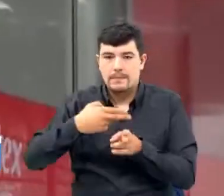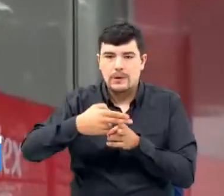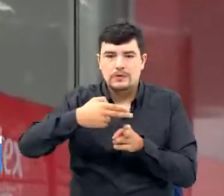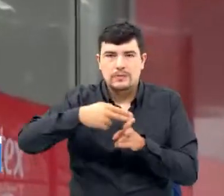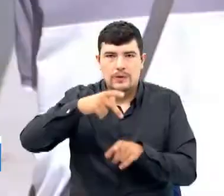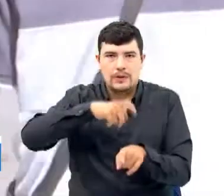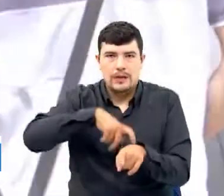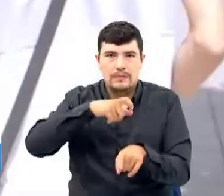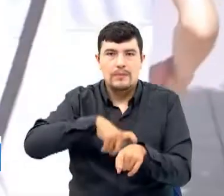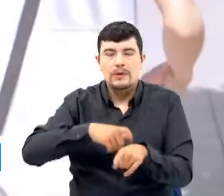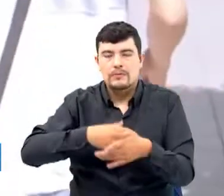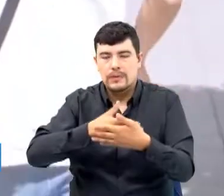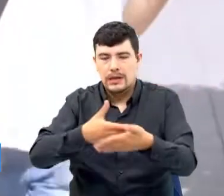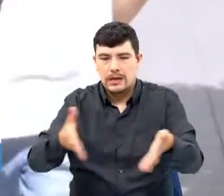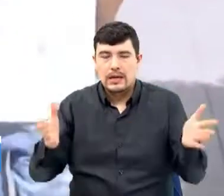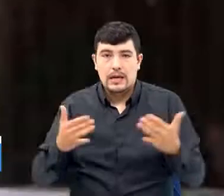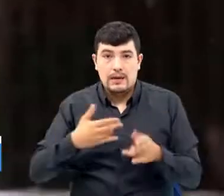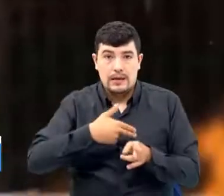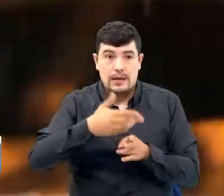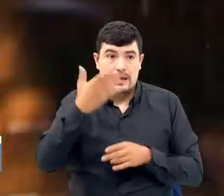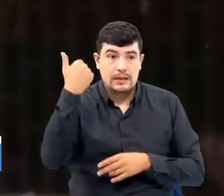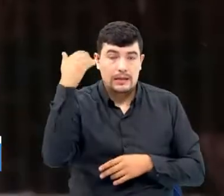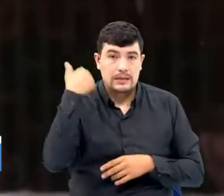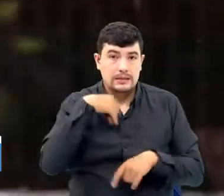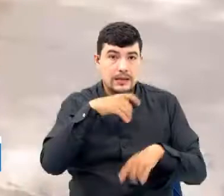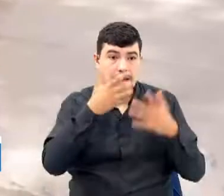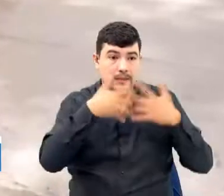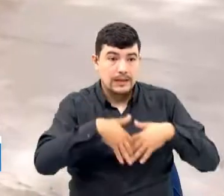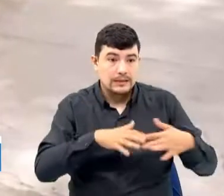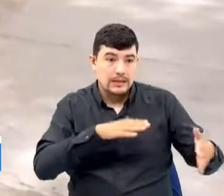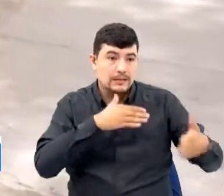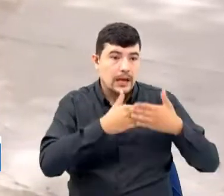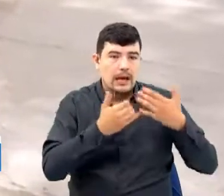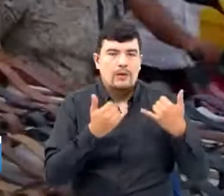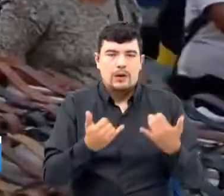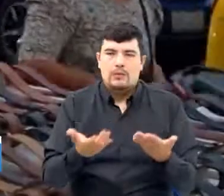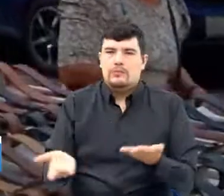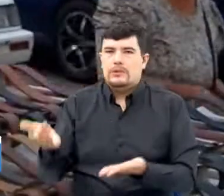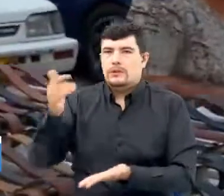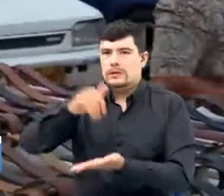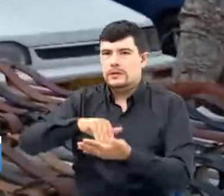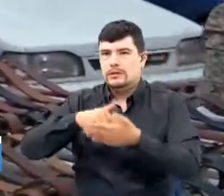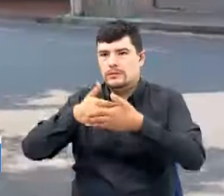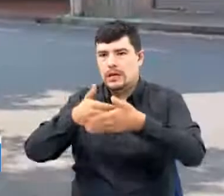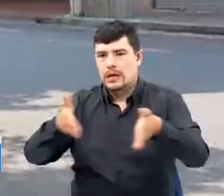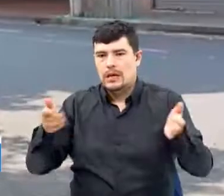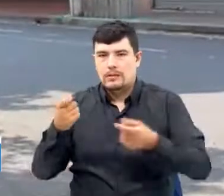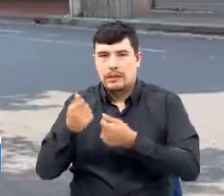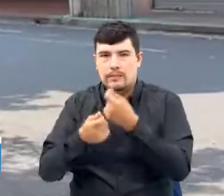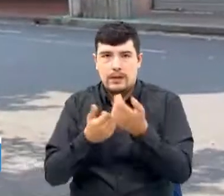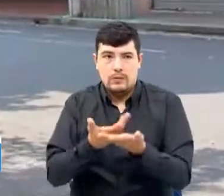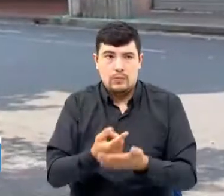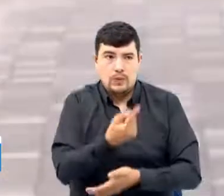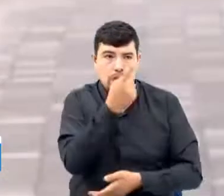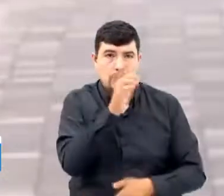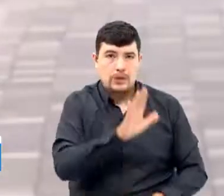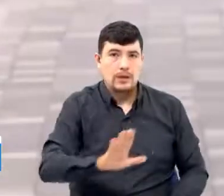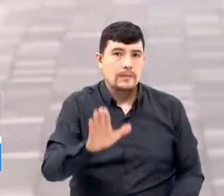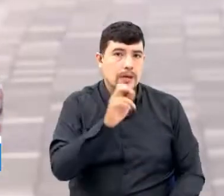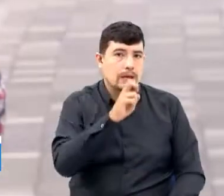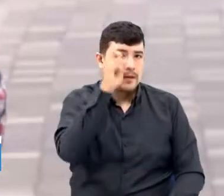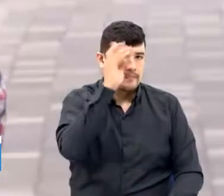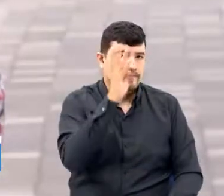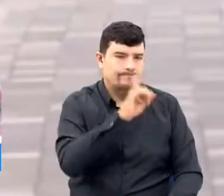que se habían cerrado vuelvan a fortalecerse, no solo en Norte de Santander, sino también en el estado Táchira. Pues